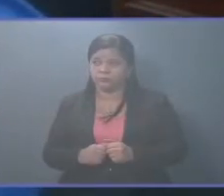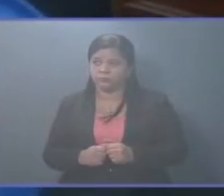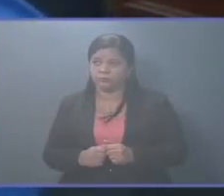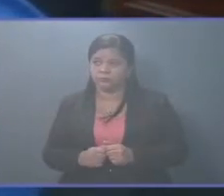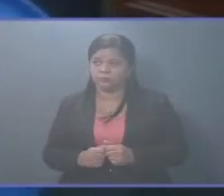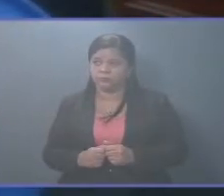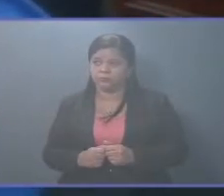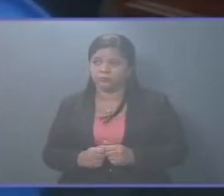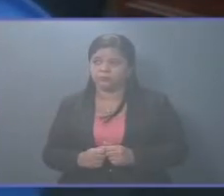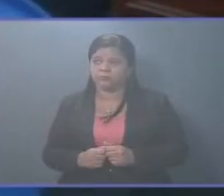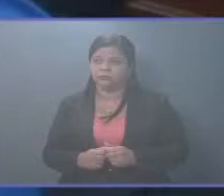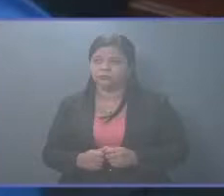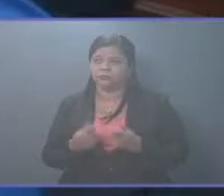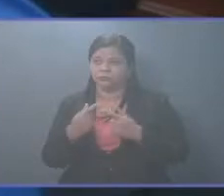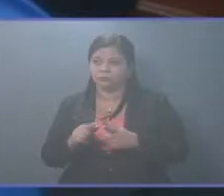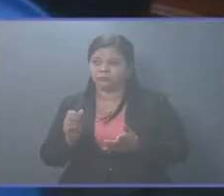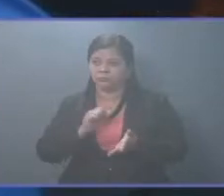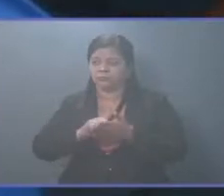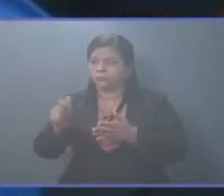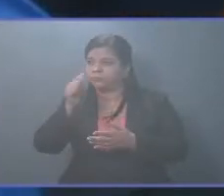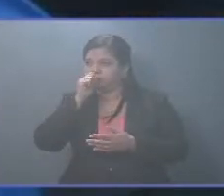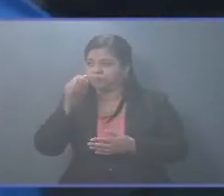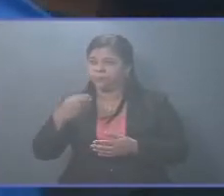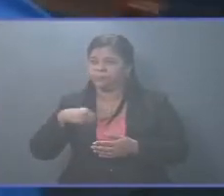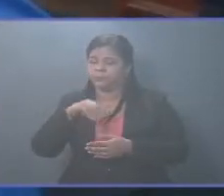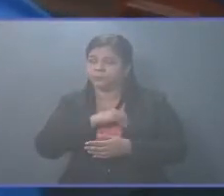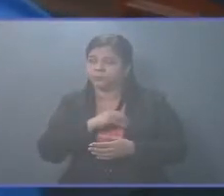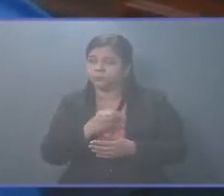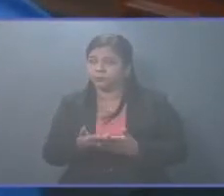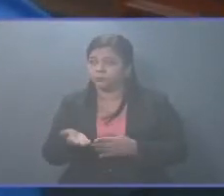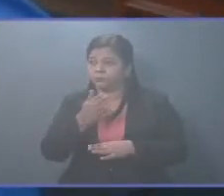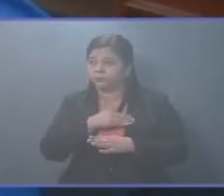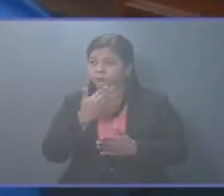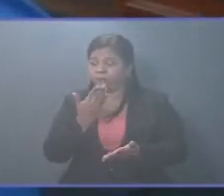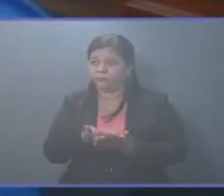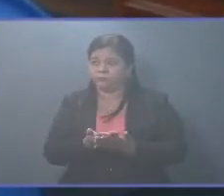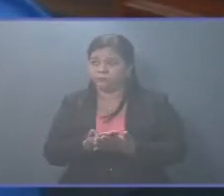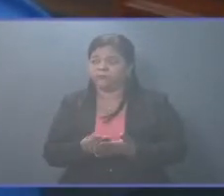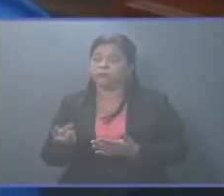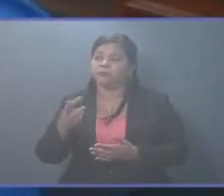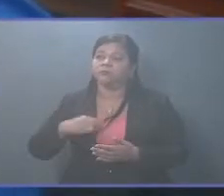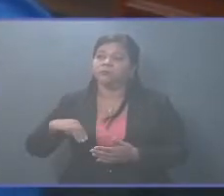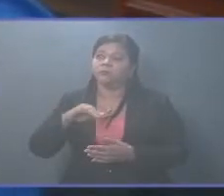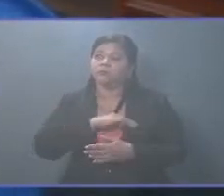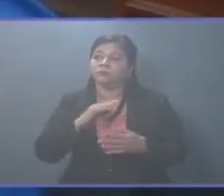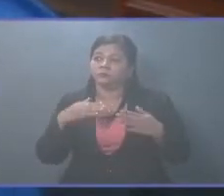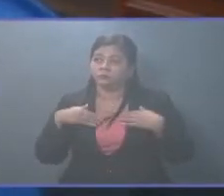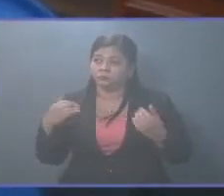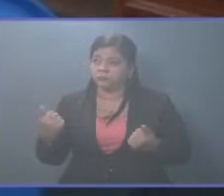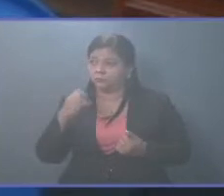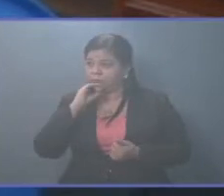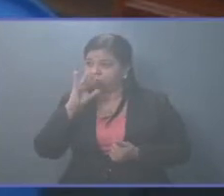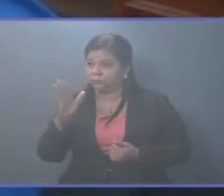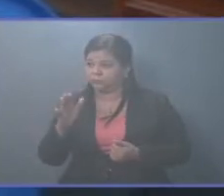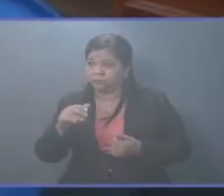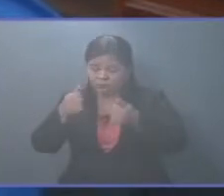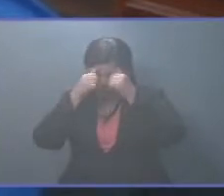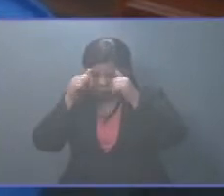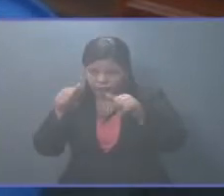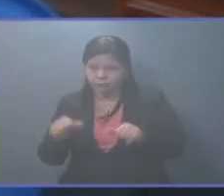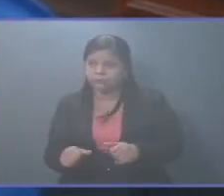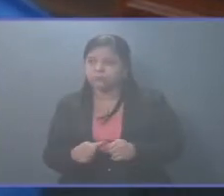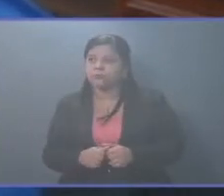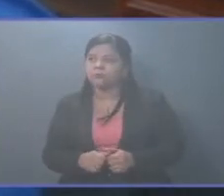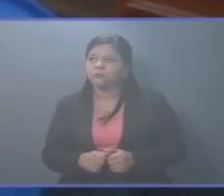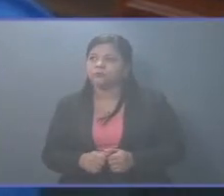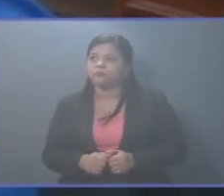médico, y la iniciativa en ese momento del Ministerio de Salud era aprobar